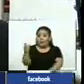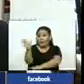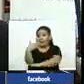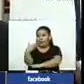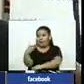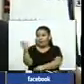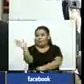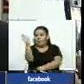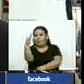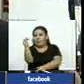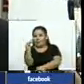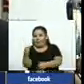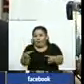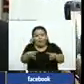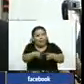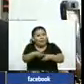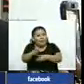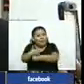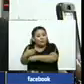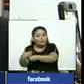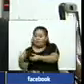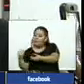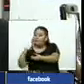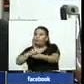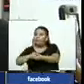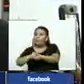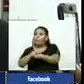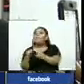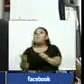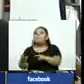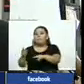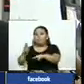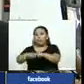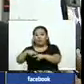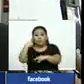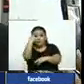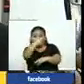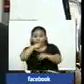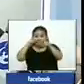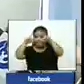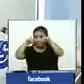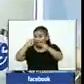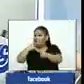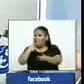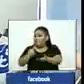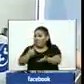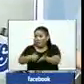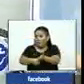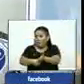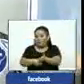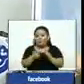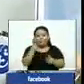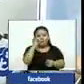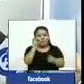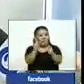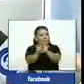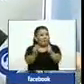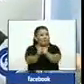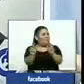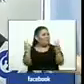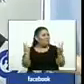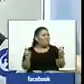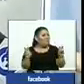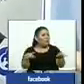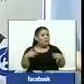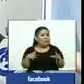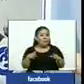de los partidos políticos que formen la coalición más la fotografía del candidato alcalde. De manera específica, pues en el tema de